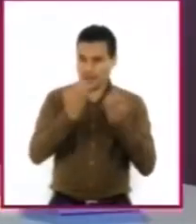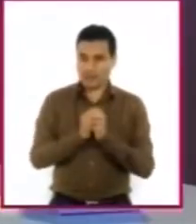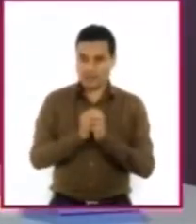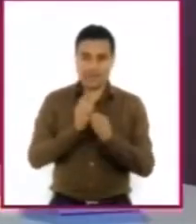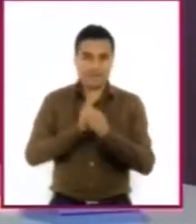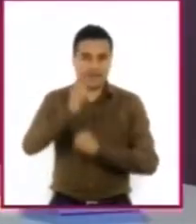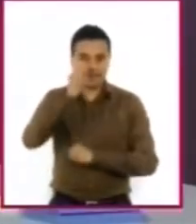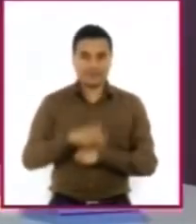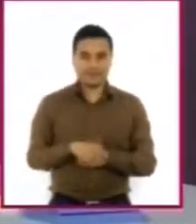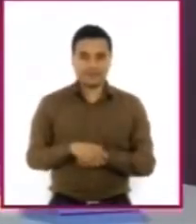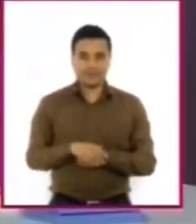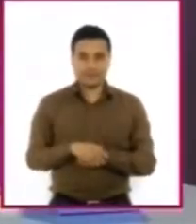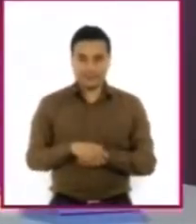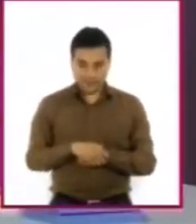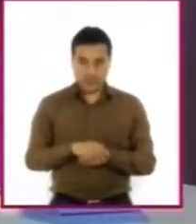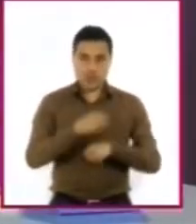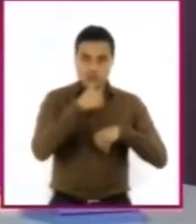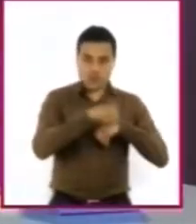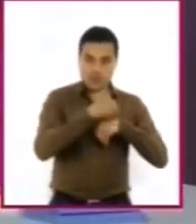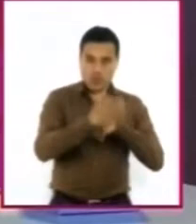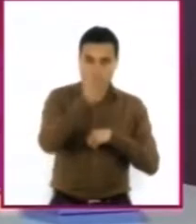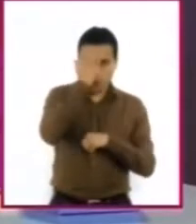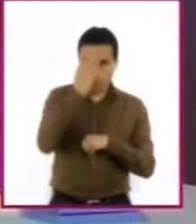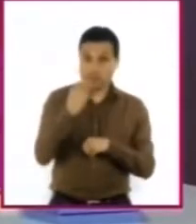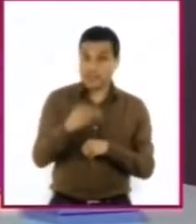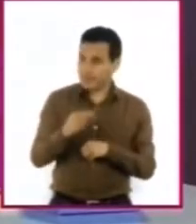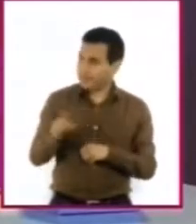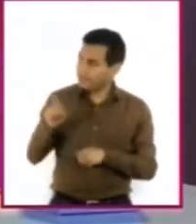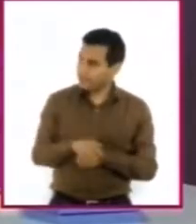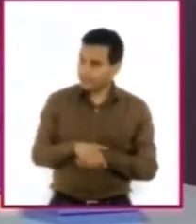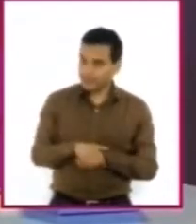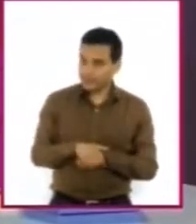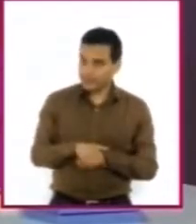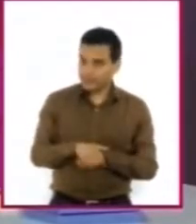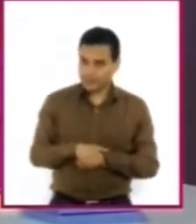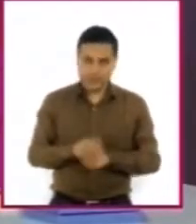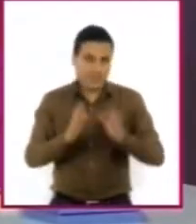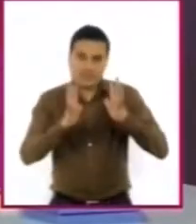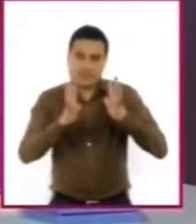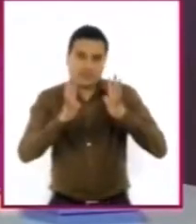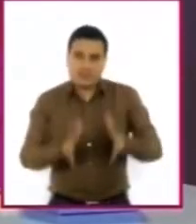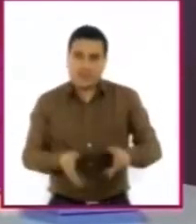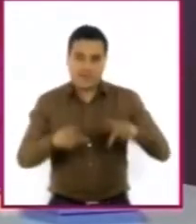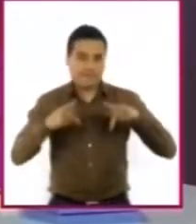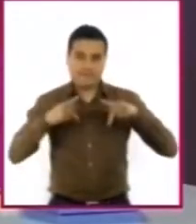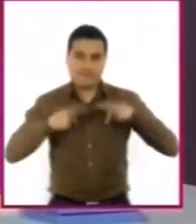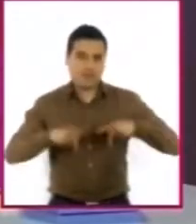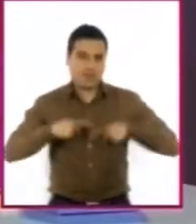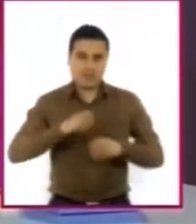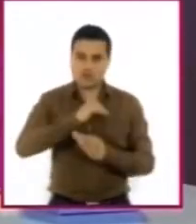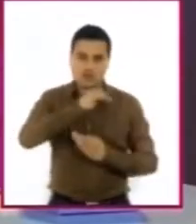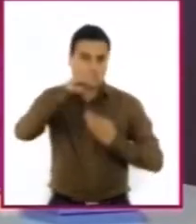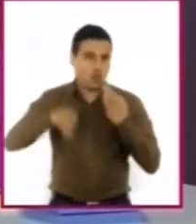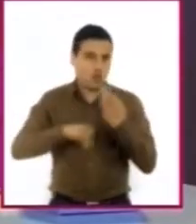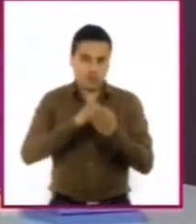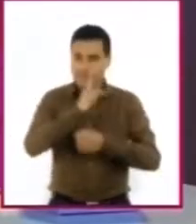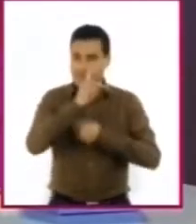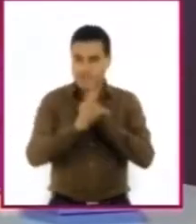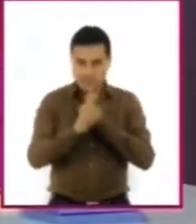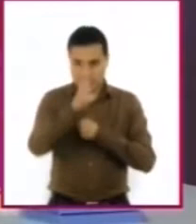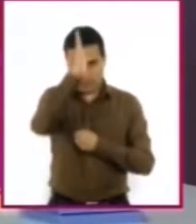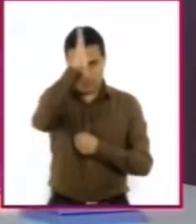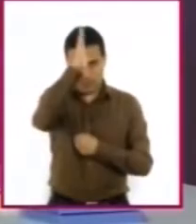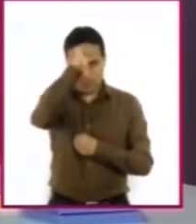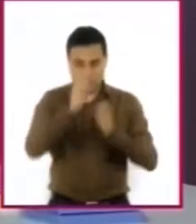conocida se le llama patrón de medida, que ha sido establecida previamente por un convenio entre países.